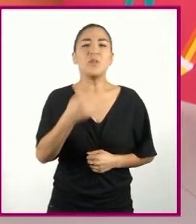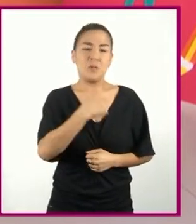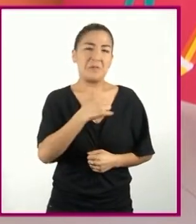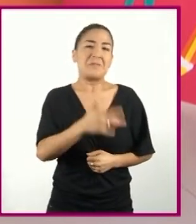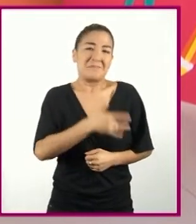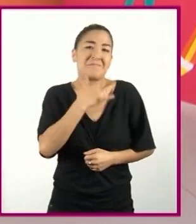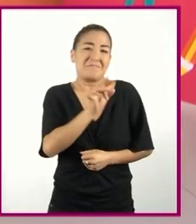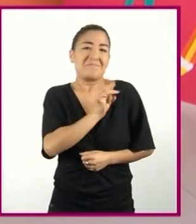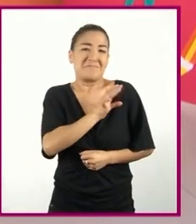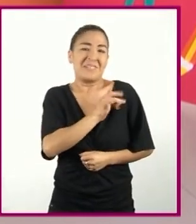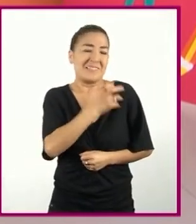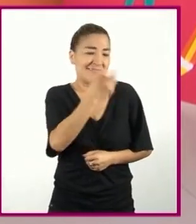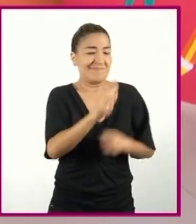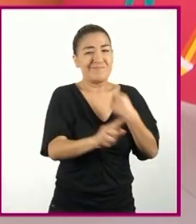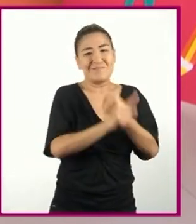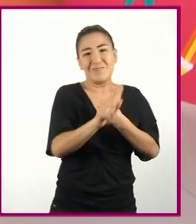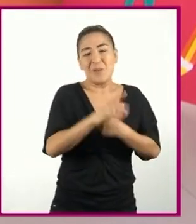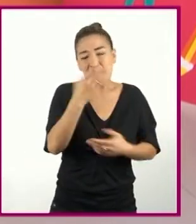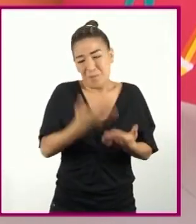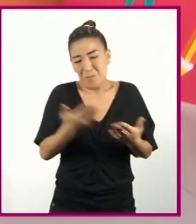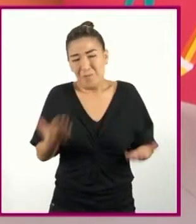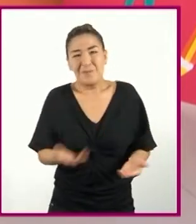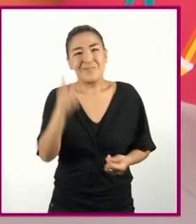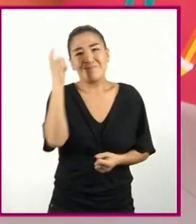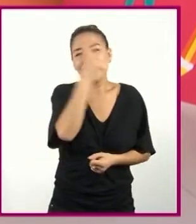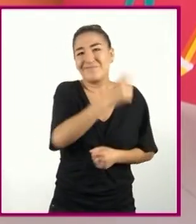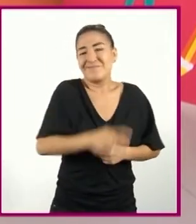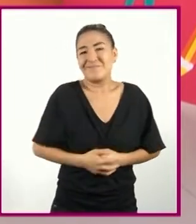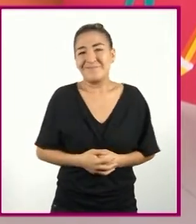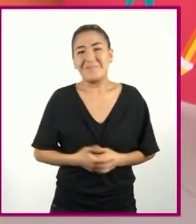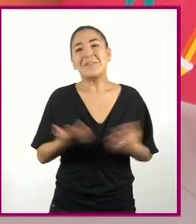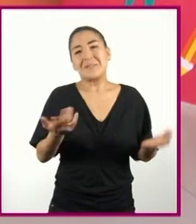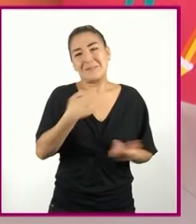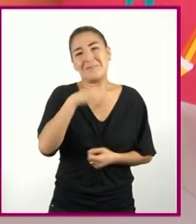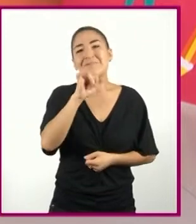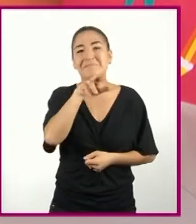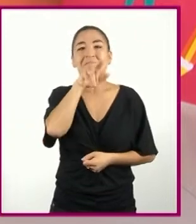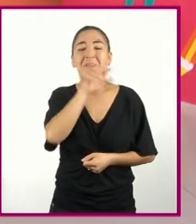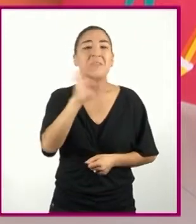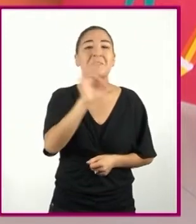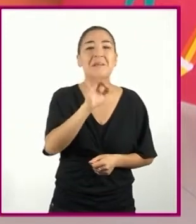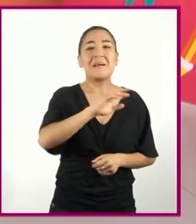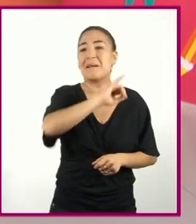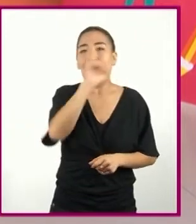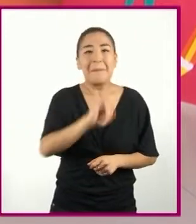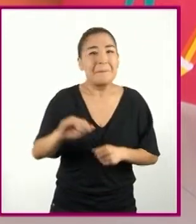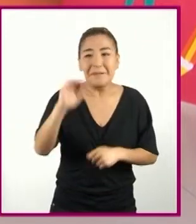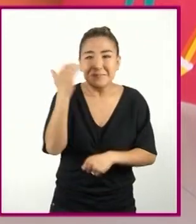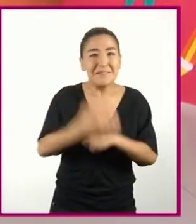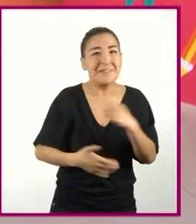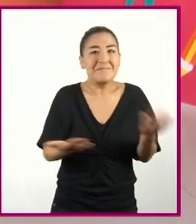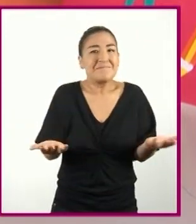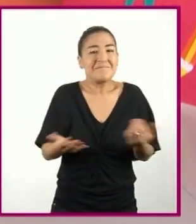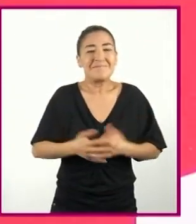siento miedo por la situación actual y me preocupa que nunca acabe.